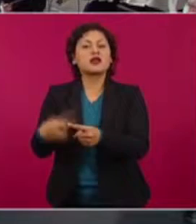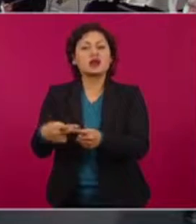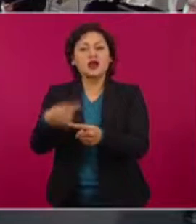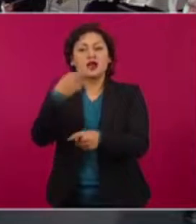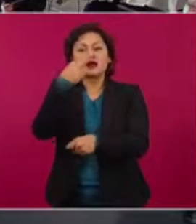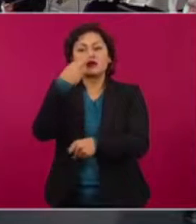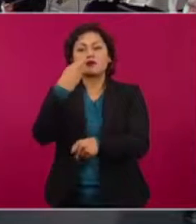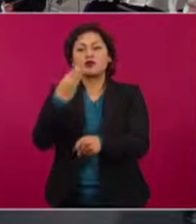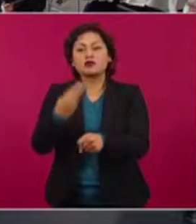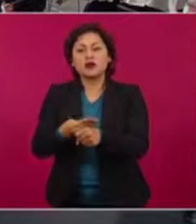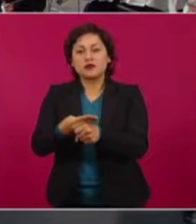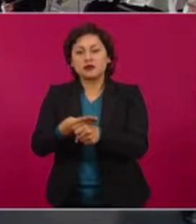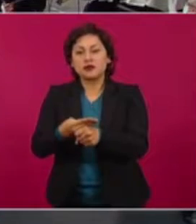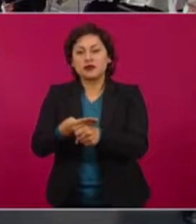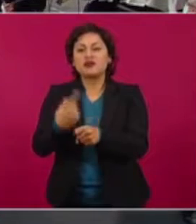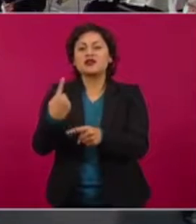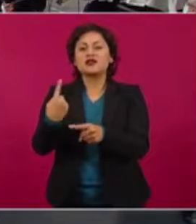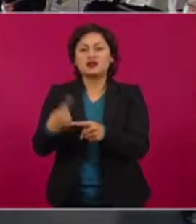por órdenes